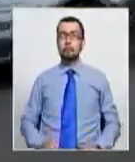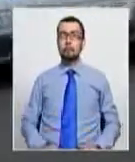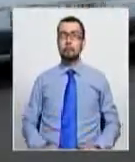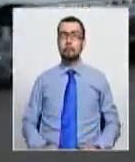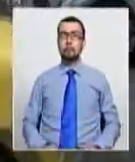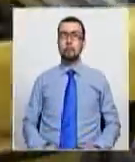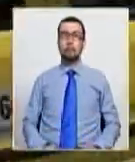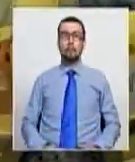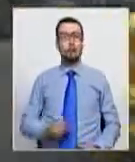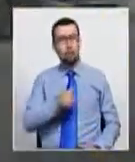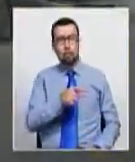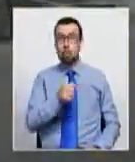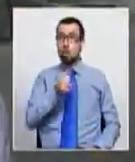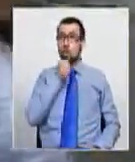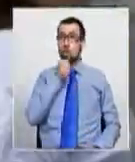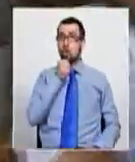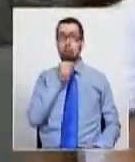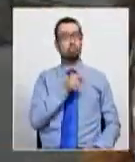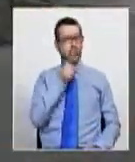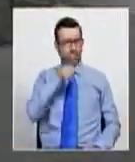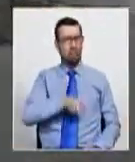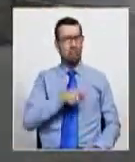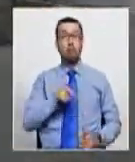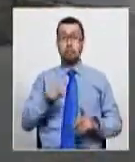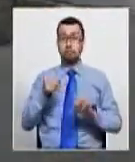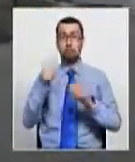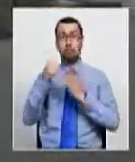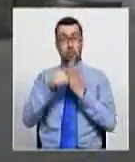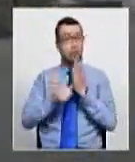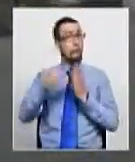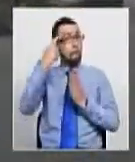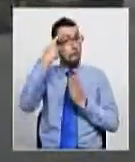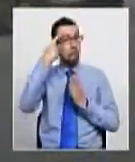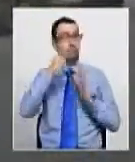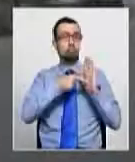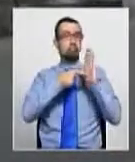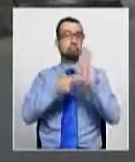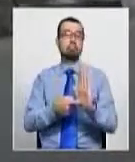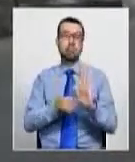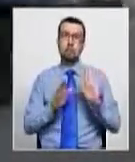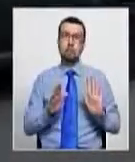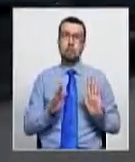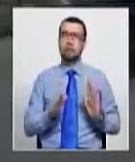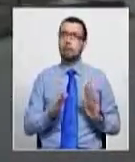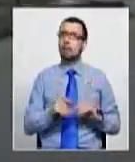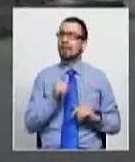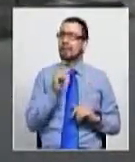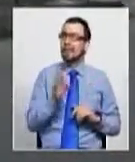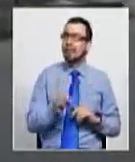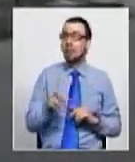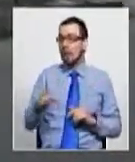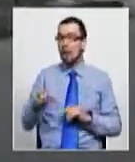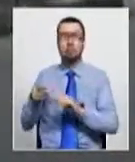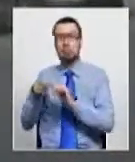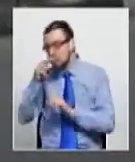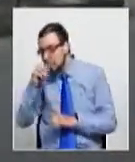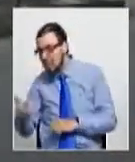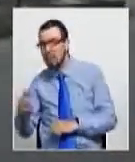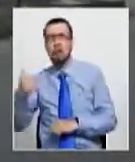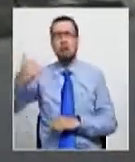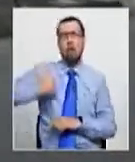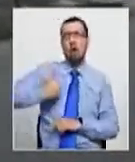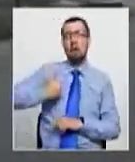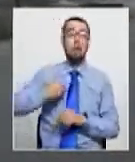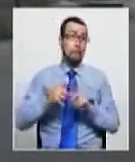en los noticieros deberían hacerlo bien los de opinión porque tienen los canales para los niños para muchos casos